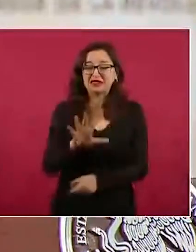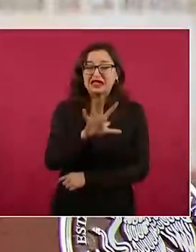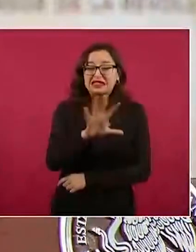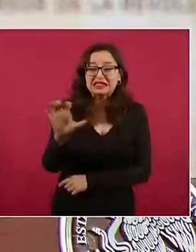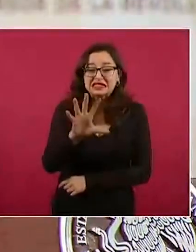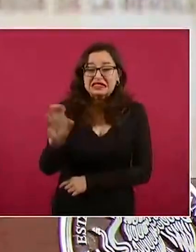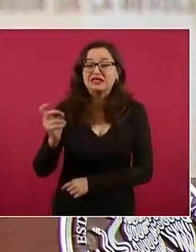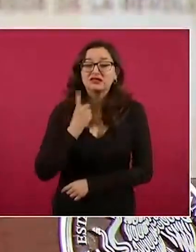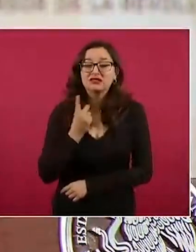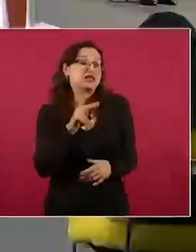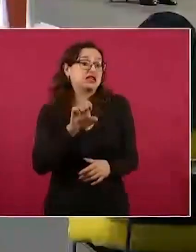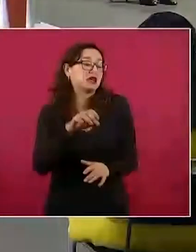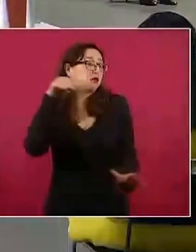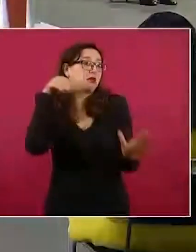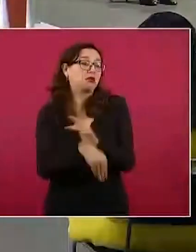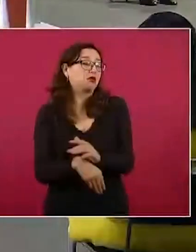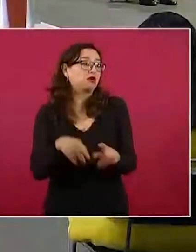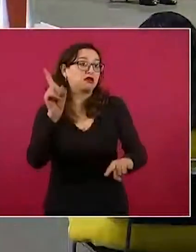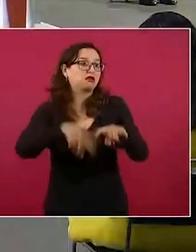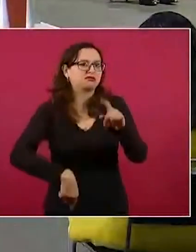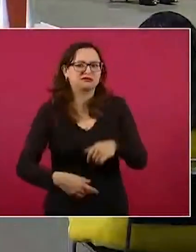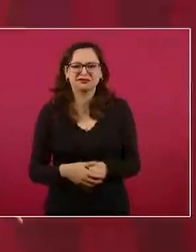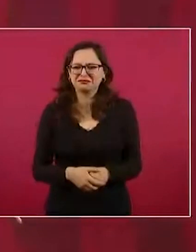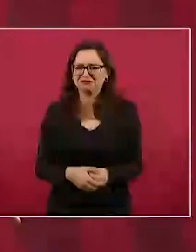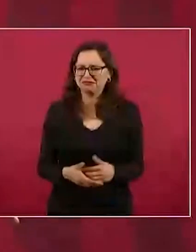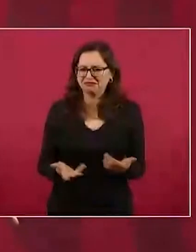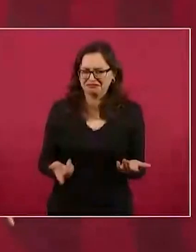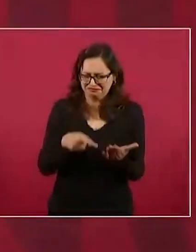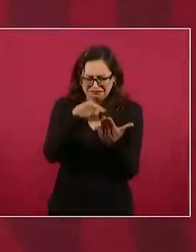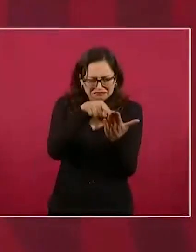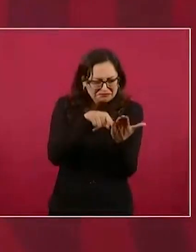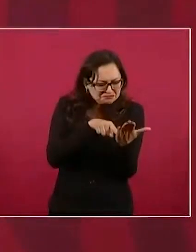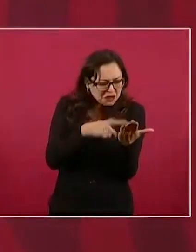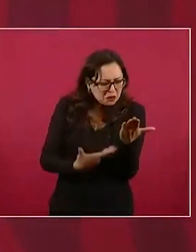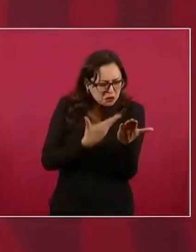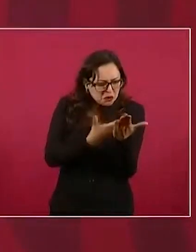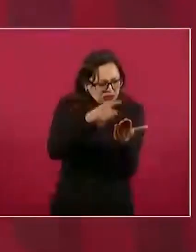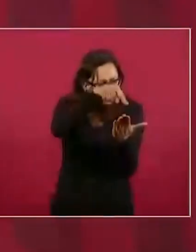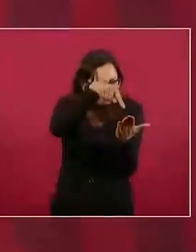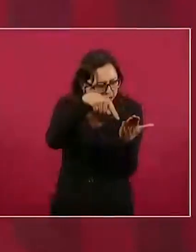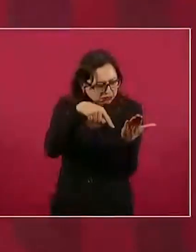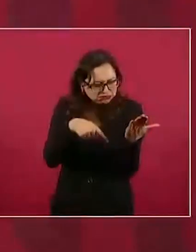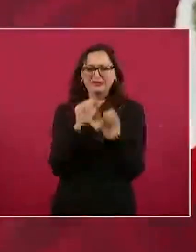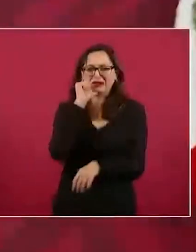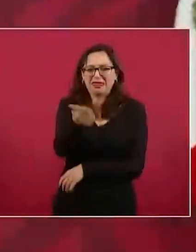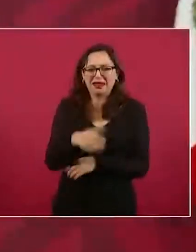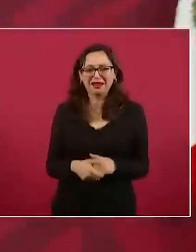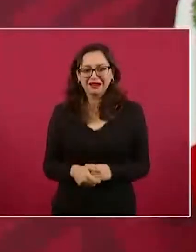legisladores, que tengamos 300. El INE no desaparece, lo que se tiene es un